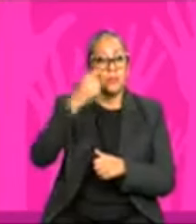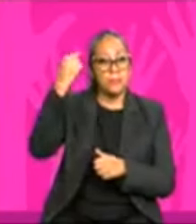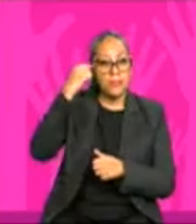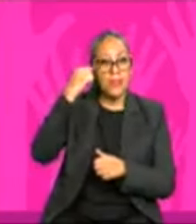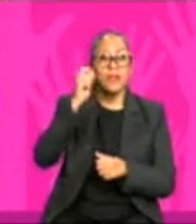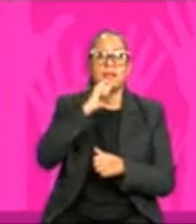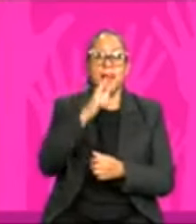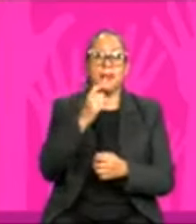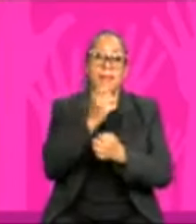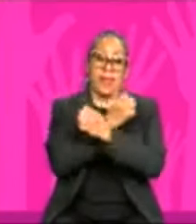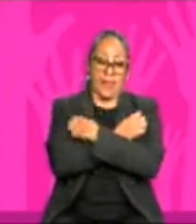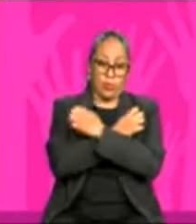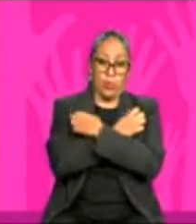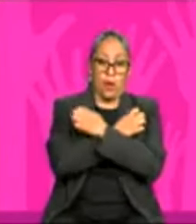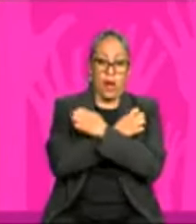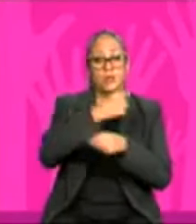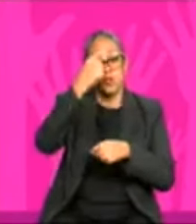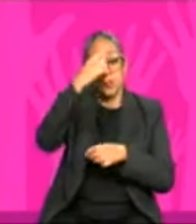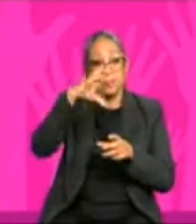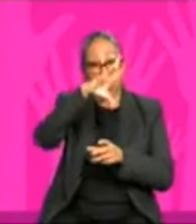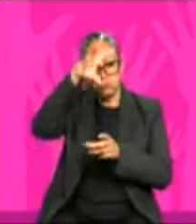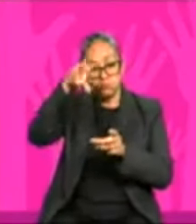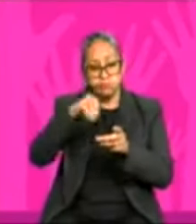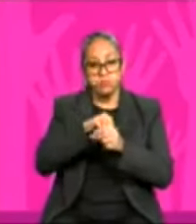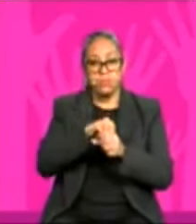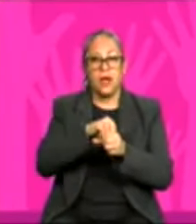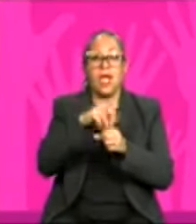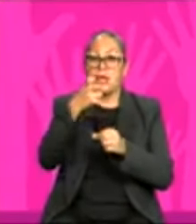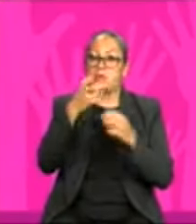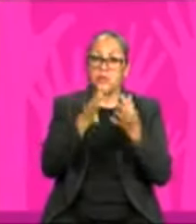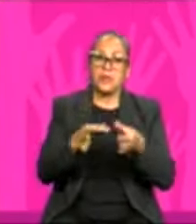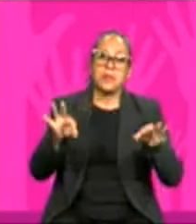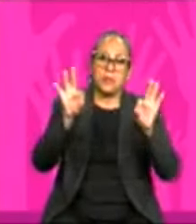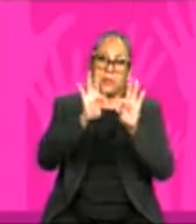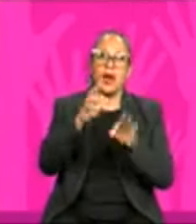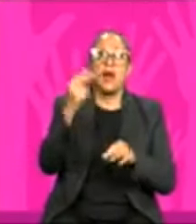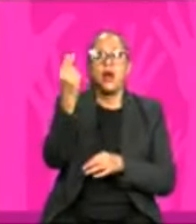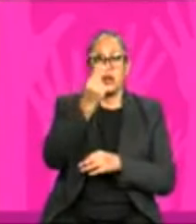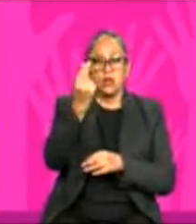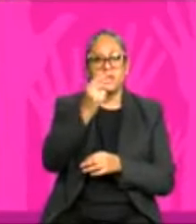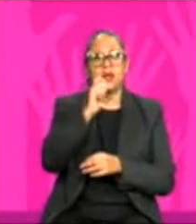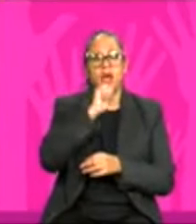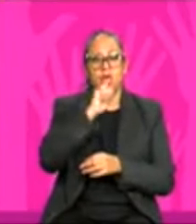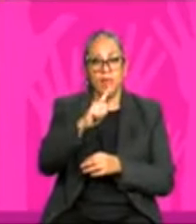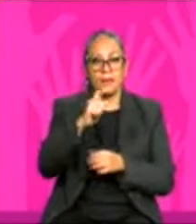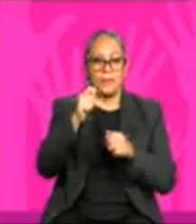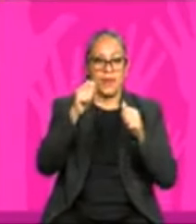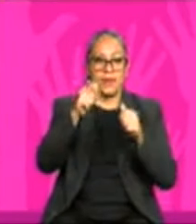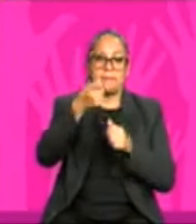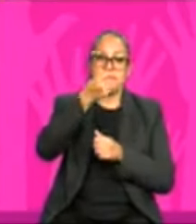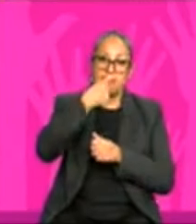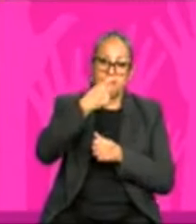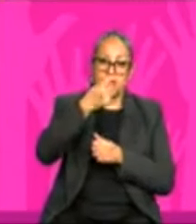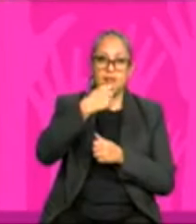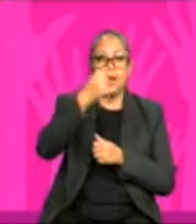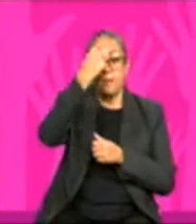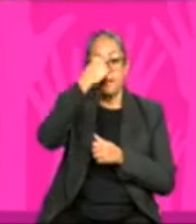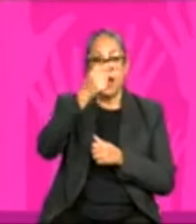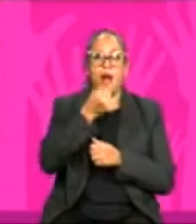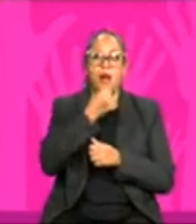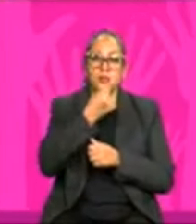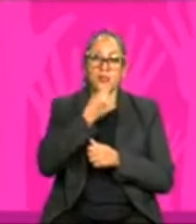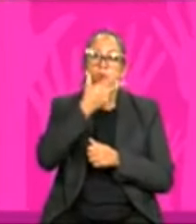La educación sexual integral será fundamental. Generaremos la cobertura universal de medicamentos a niñas